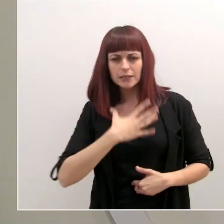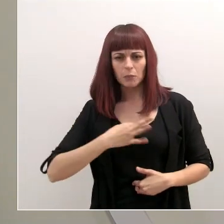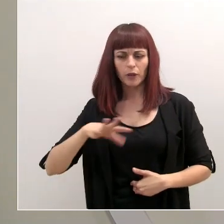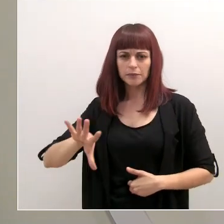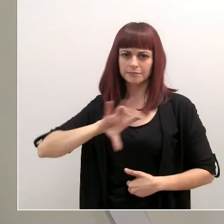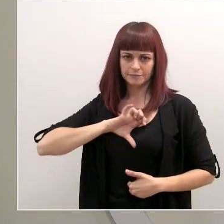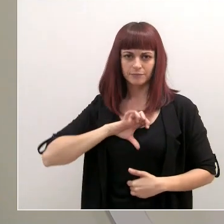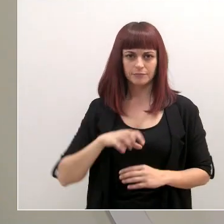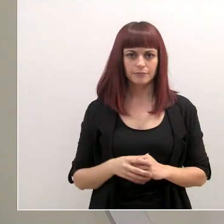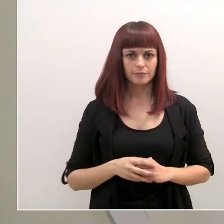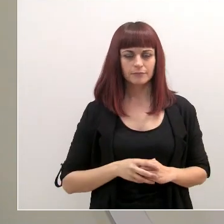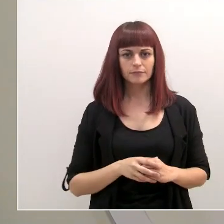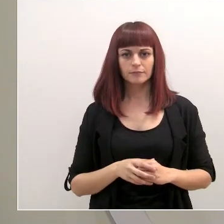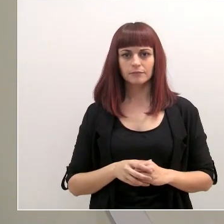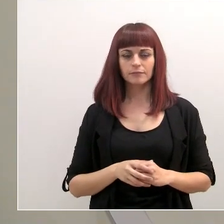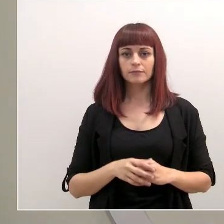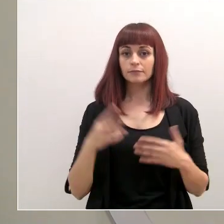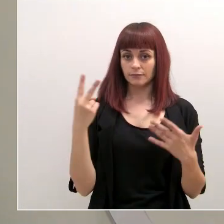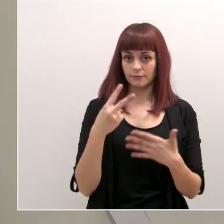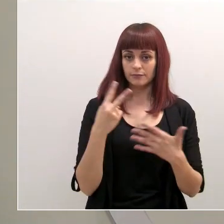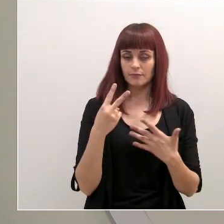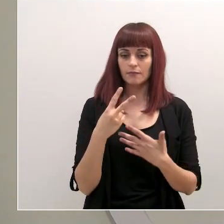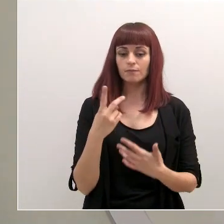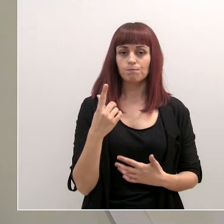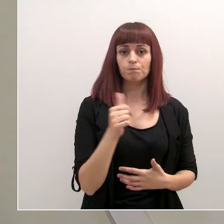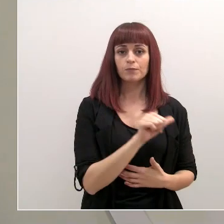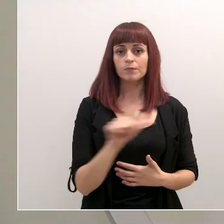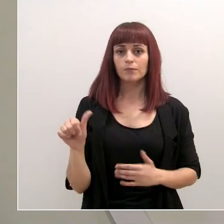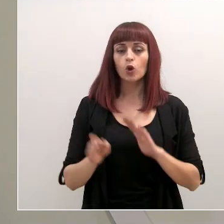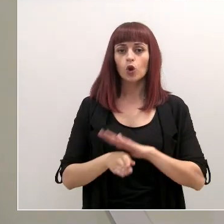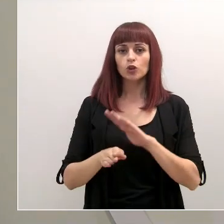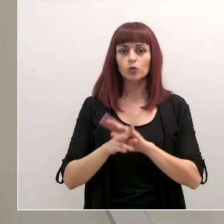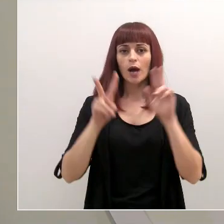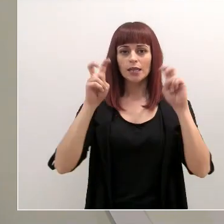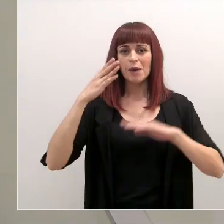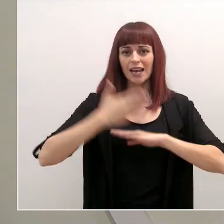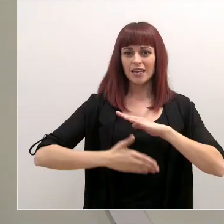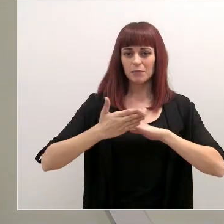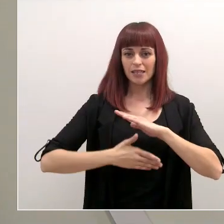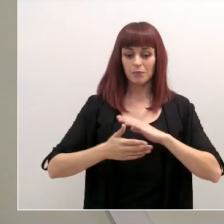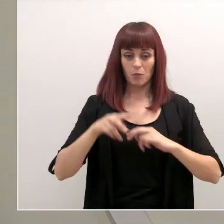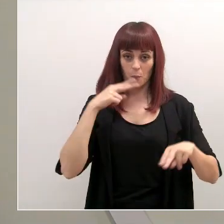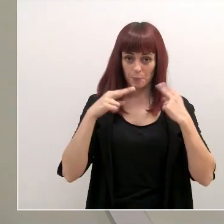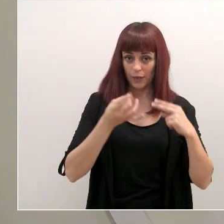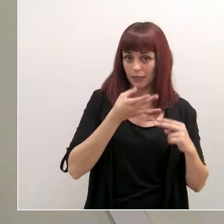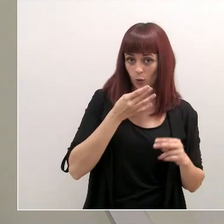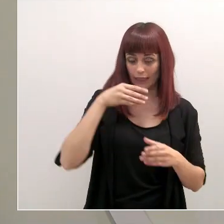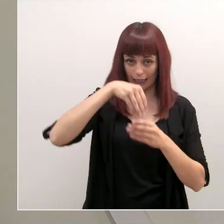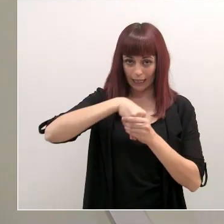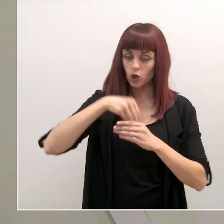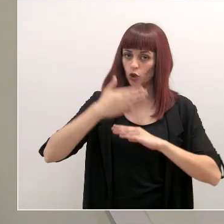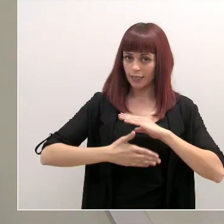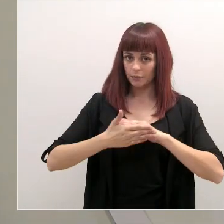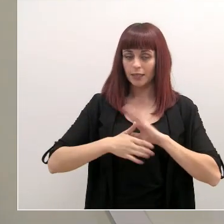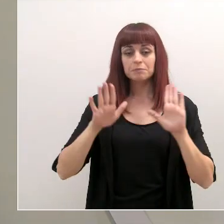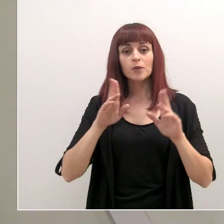puedan haberse contagiado. Séptimo, una semana más sigue vigente la restricción del interior de la restauración y hostelería,